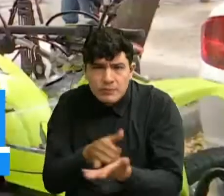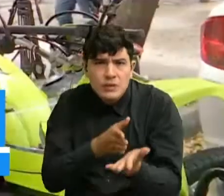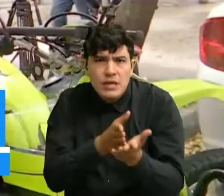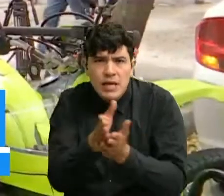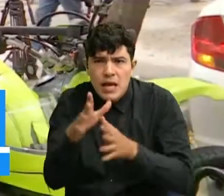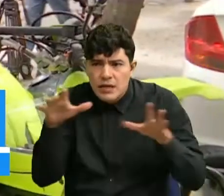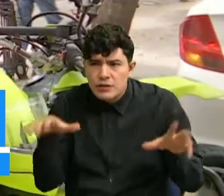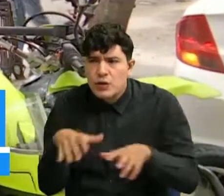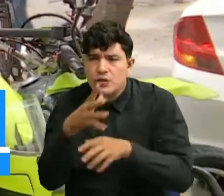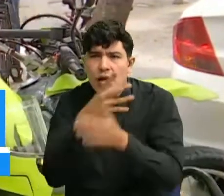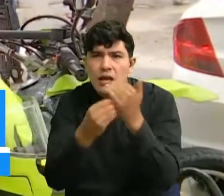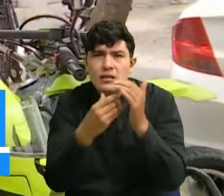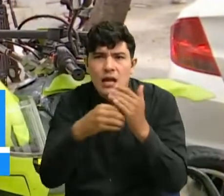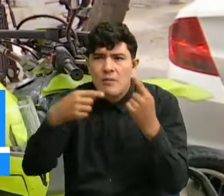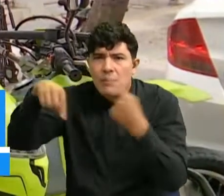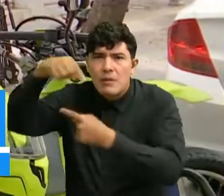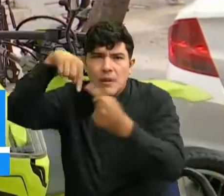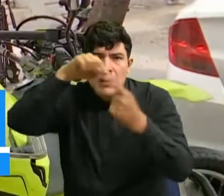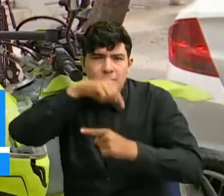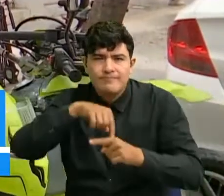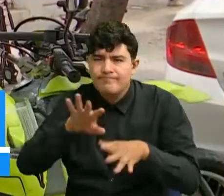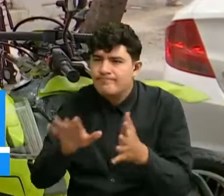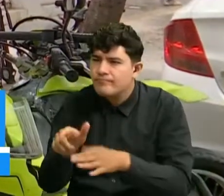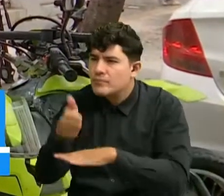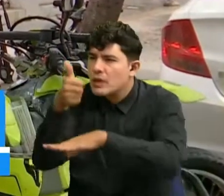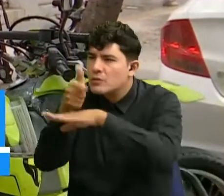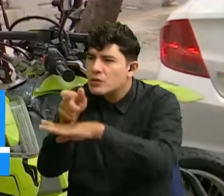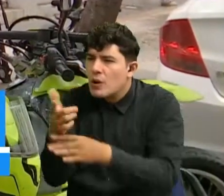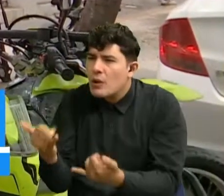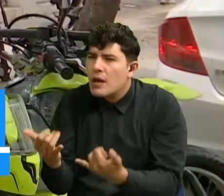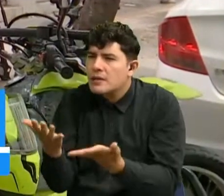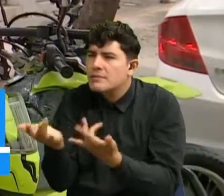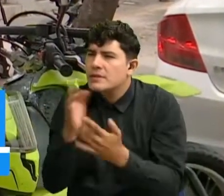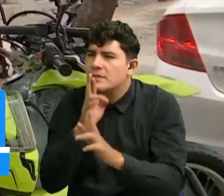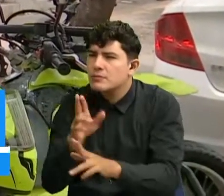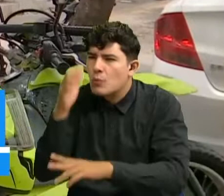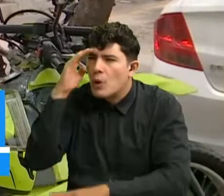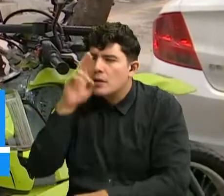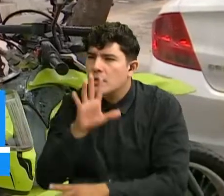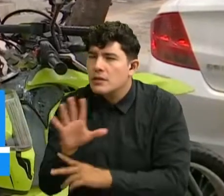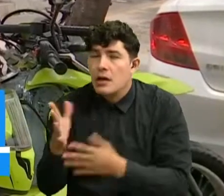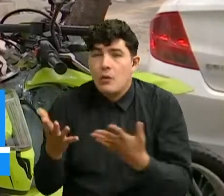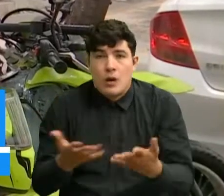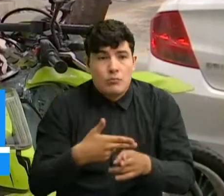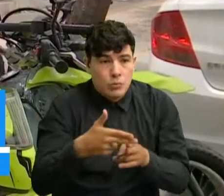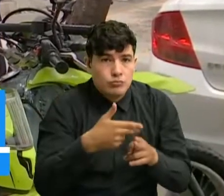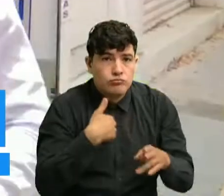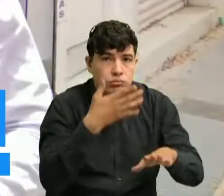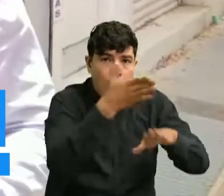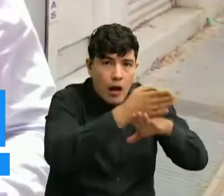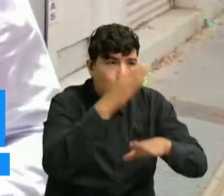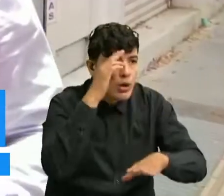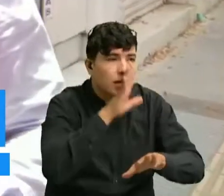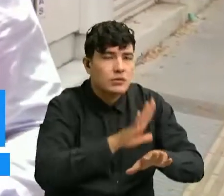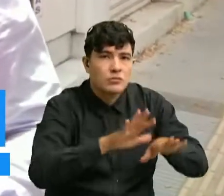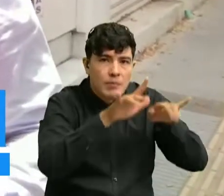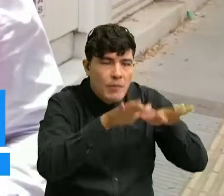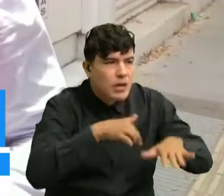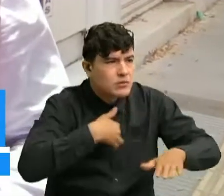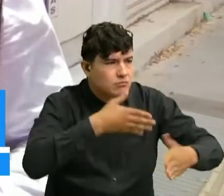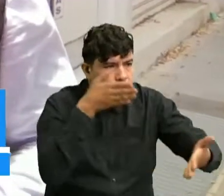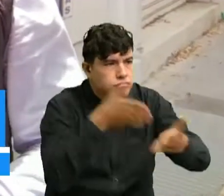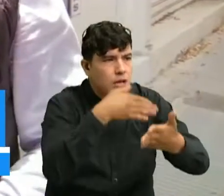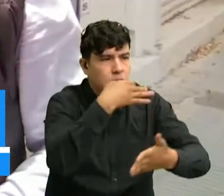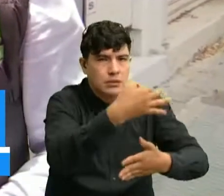y haciendo de las suyas. Como habitante, pues, ¿qué está esperando usted? No, pues ahorita interponer la denuncia y esperar a ver que